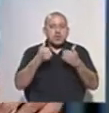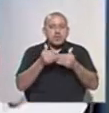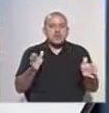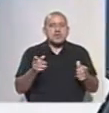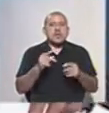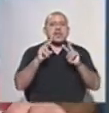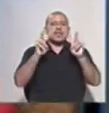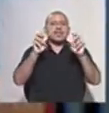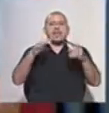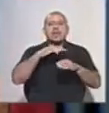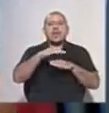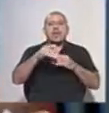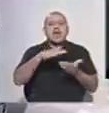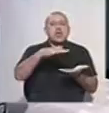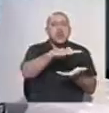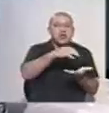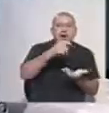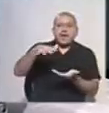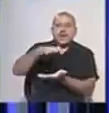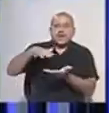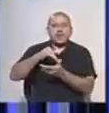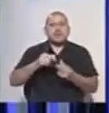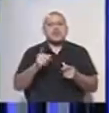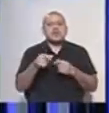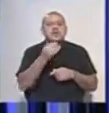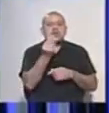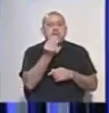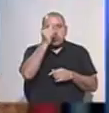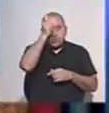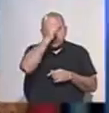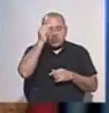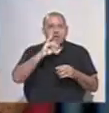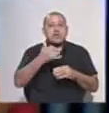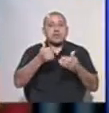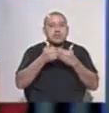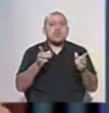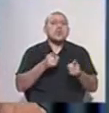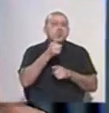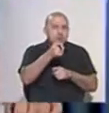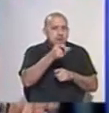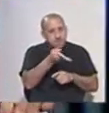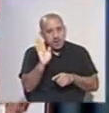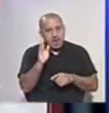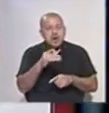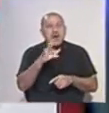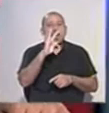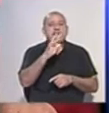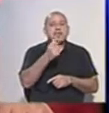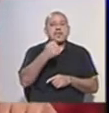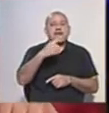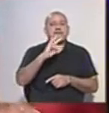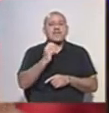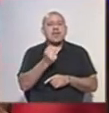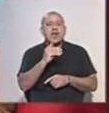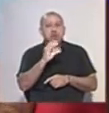el tablado, en serio. Los tablados estuvieron el fin de semana, yo todavía no pise ninguno. Un sapo, ¿sabes? ¿Va el tablado? Y bueno, seguro que en